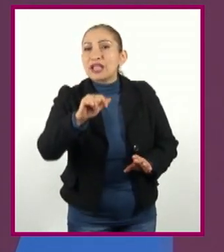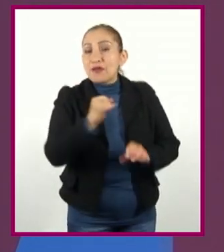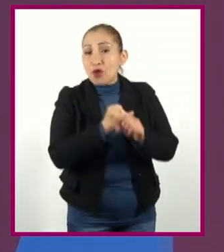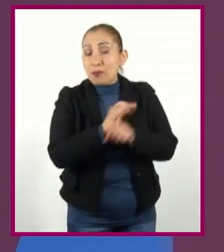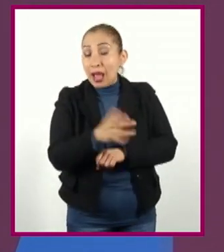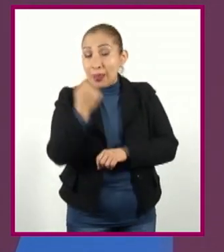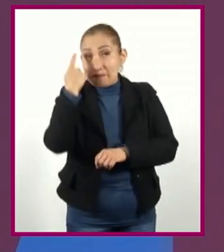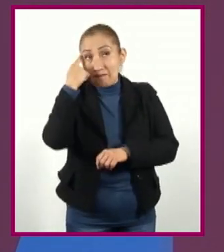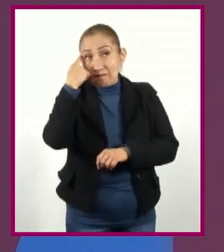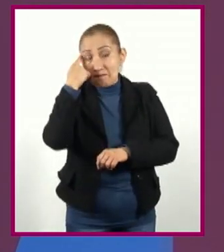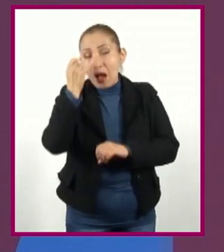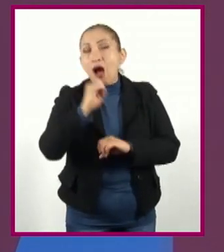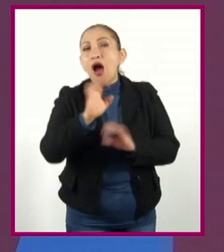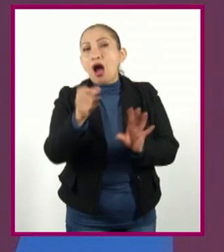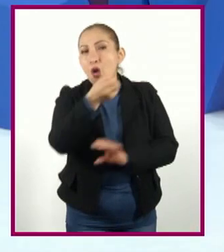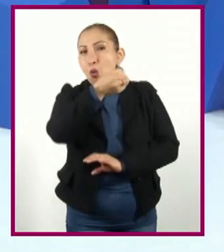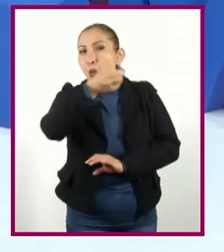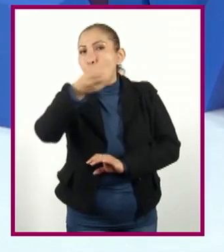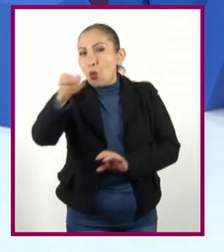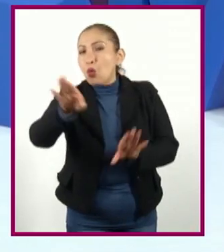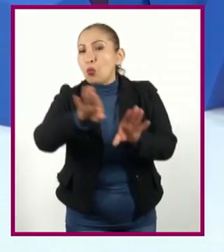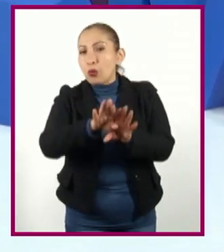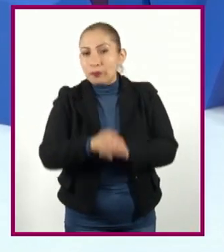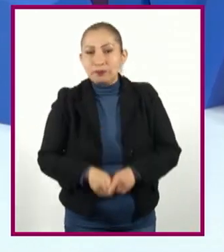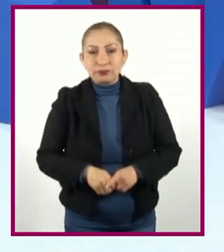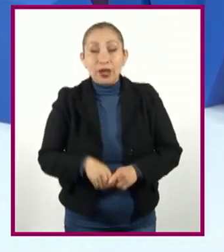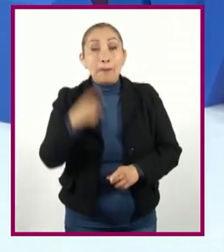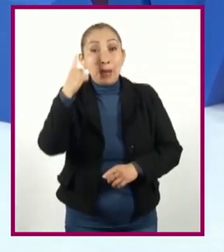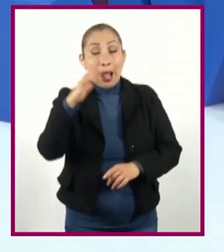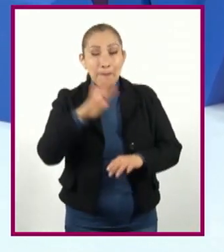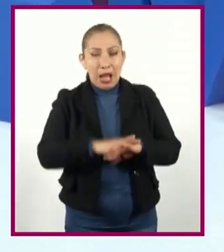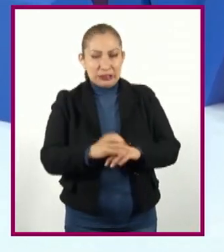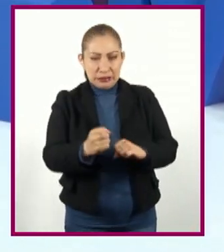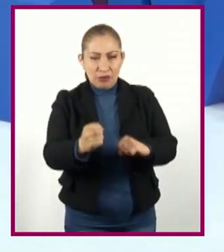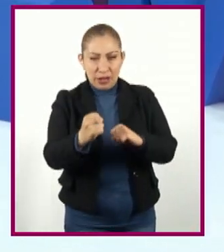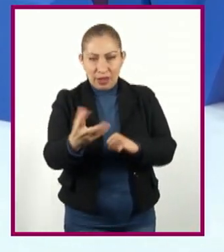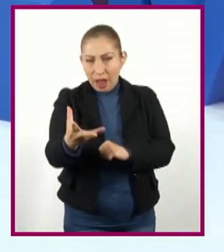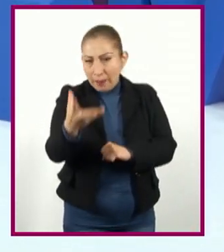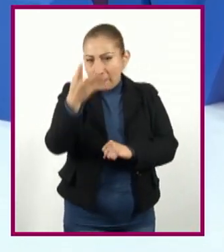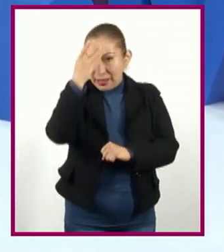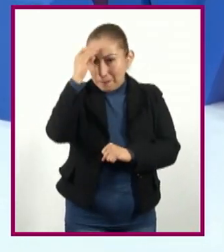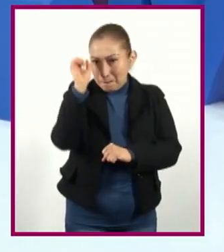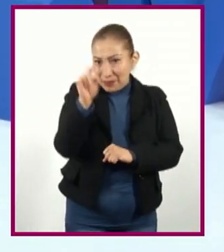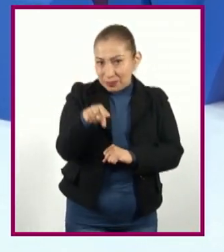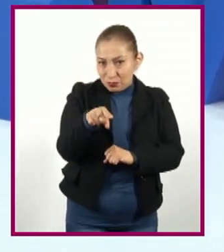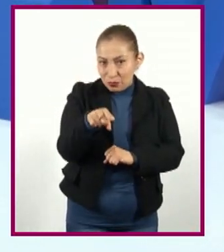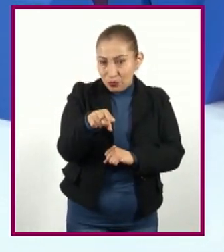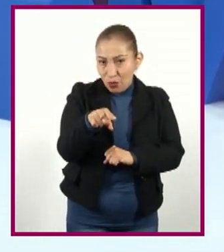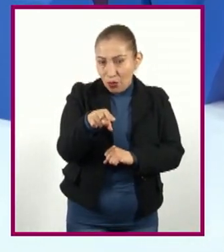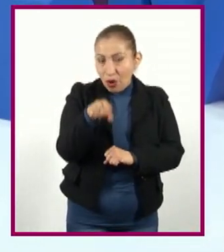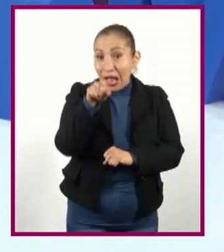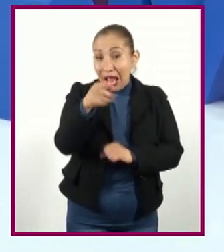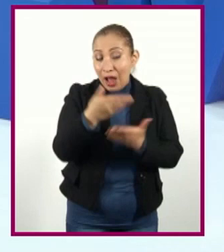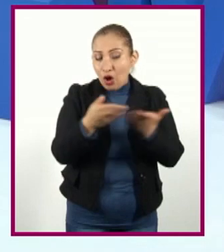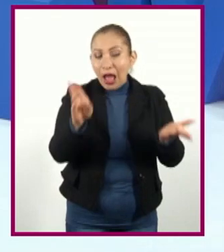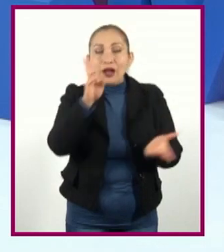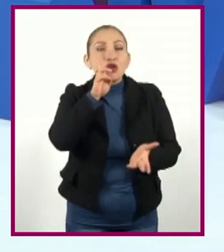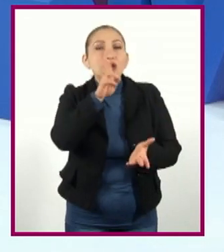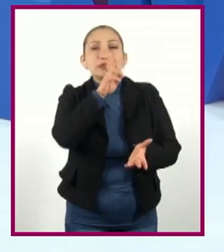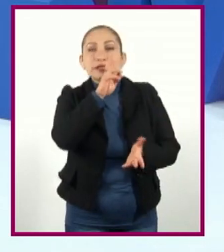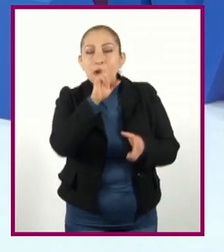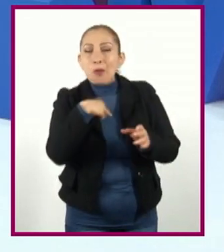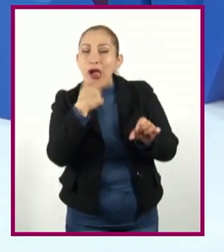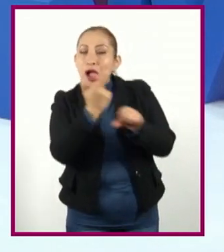muy clara su estructura. Para afianzar estos conocimientos, en la siguiente noticia